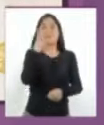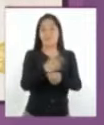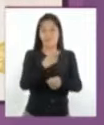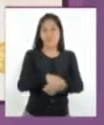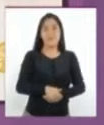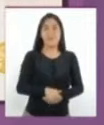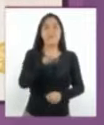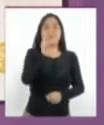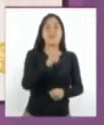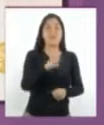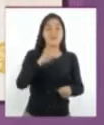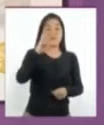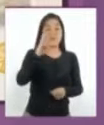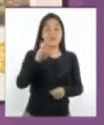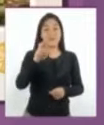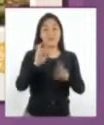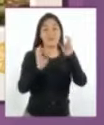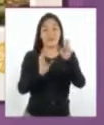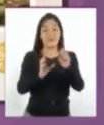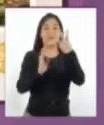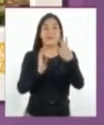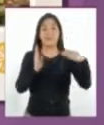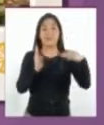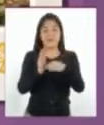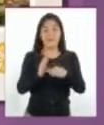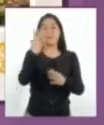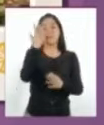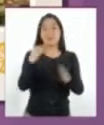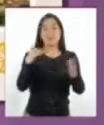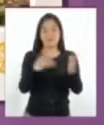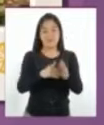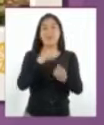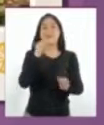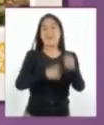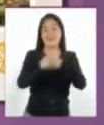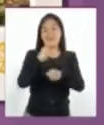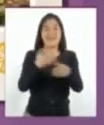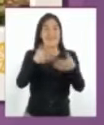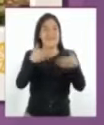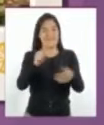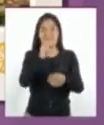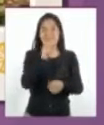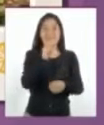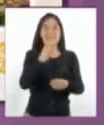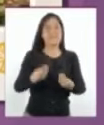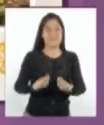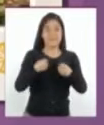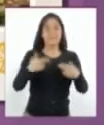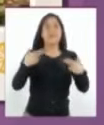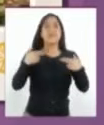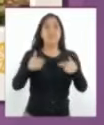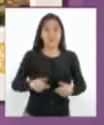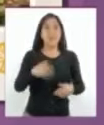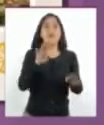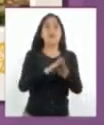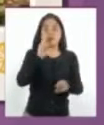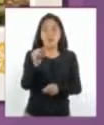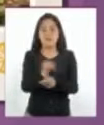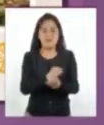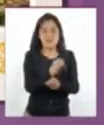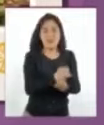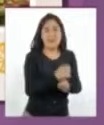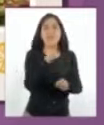los 33.000 y 5.000 años antes de nuestra era, se agrupaban en bandas de no más de 100